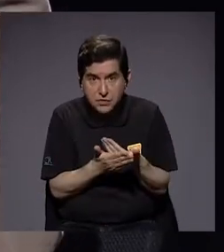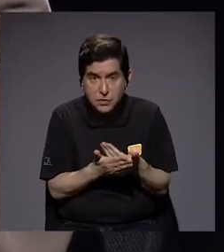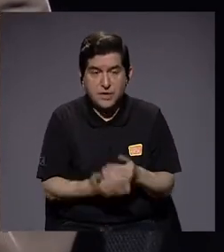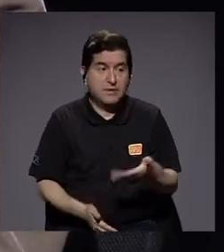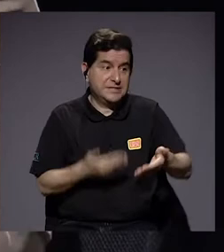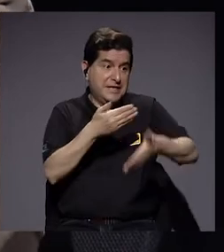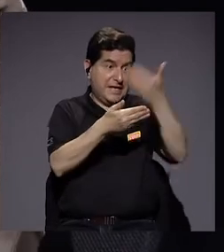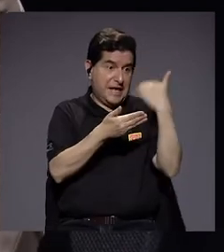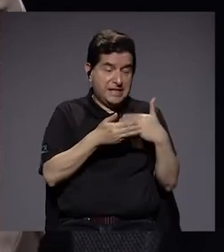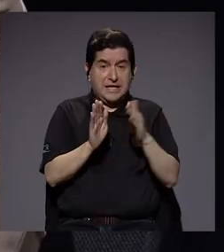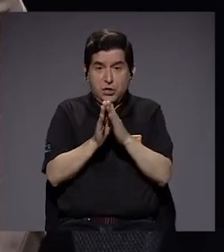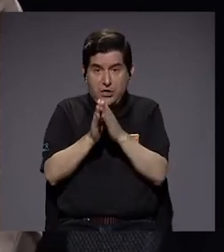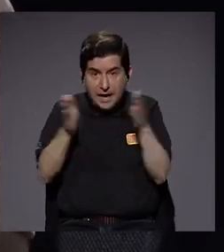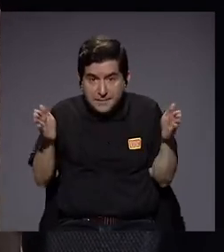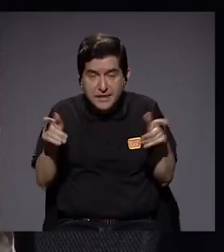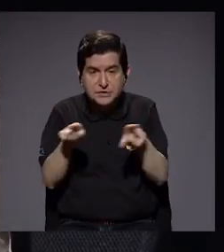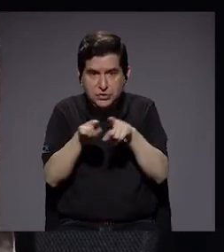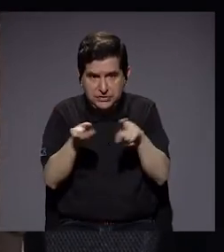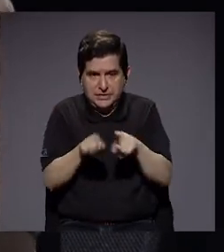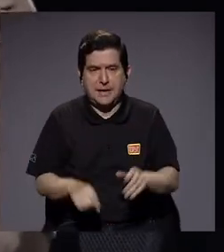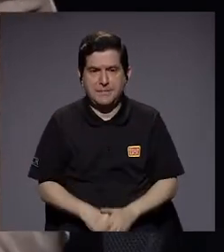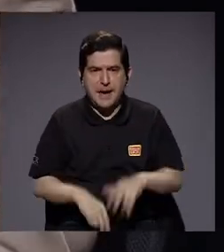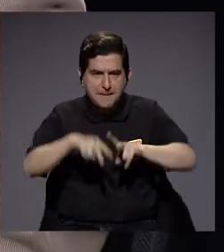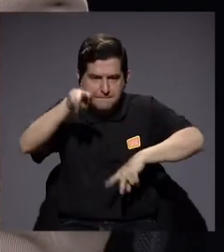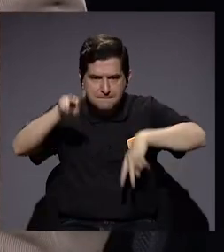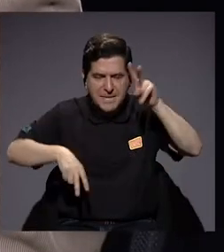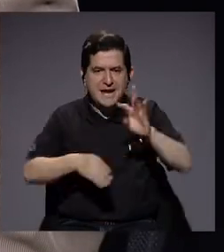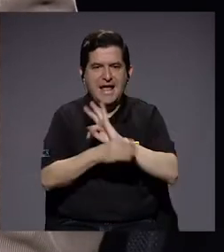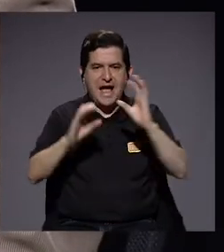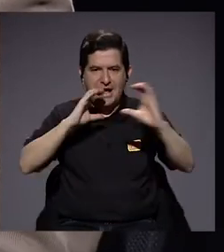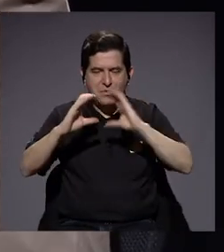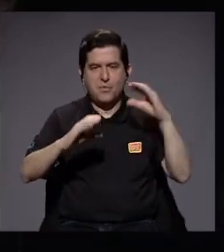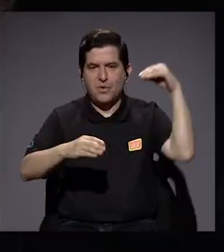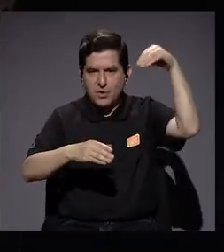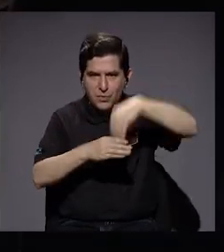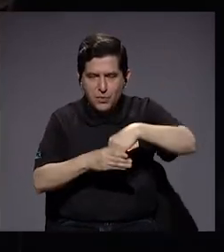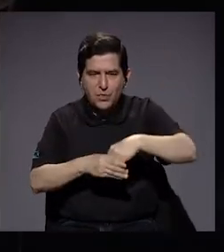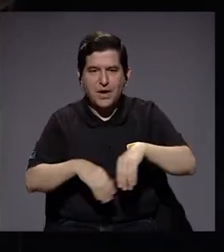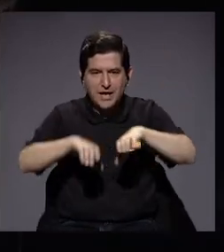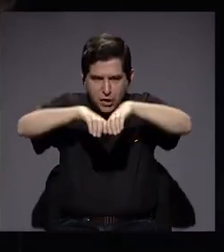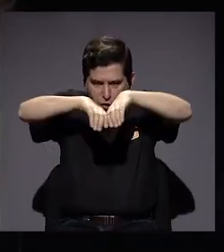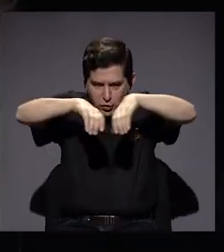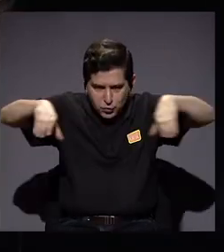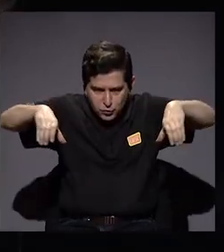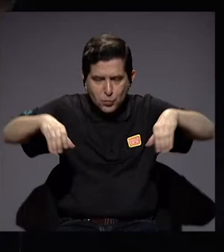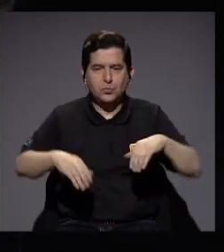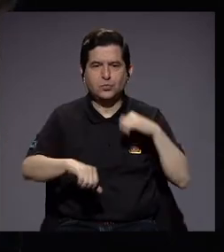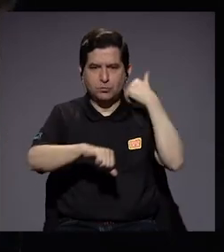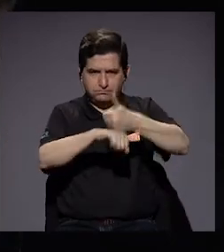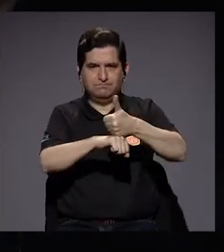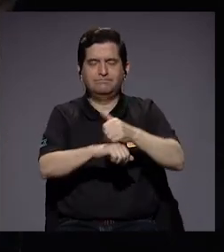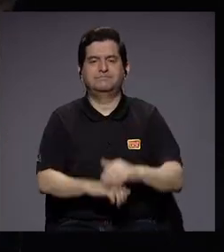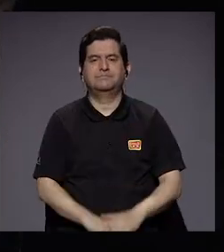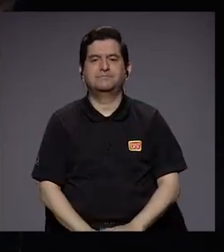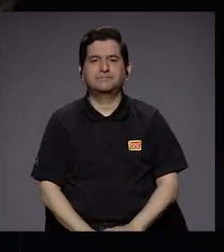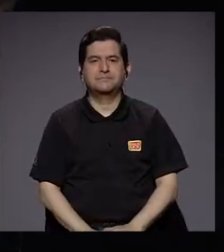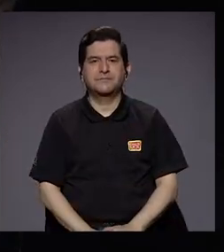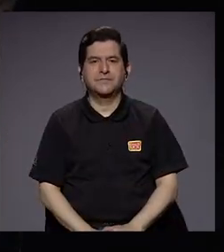carreteras y las ampliaciones, incorporar la variable de telecomunicaciones, incorporar los ductos, etcétera, etcétera. Uh-huh.